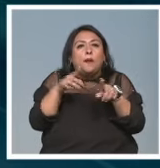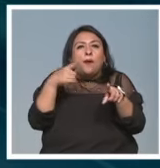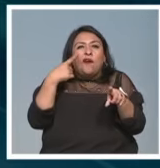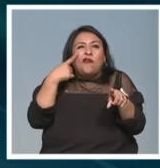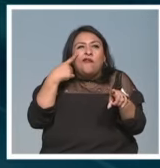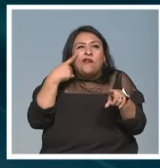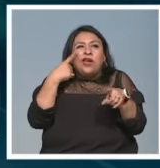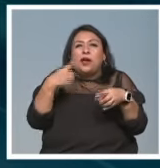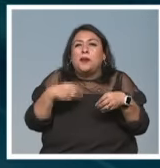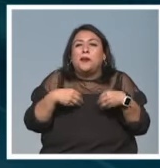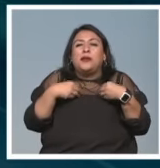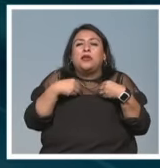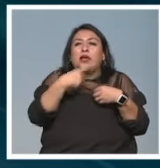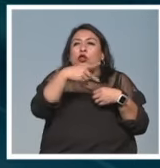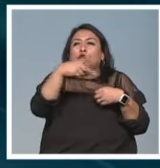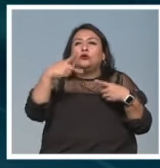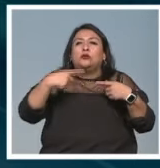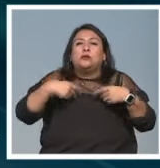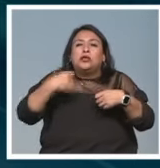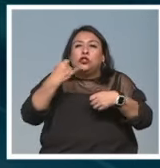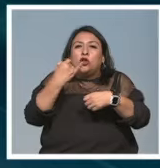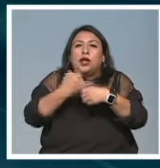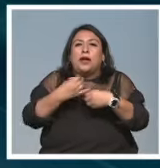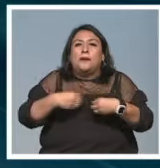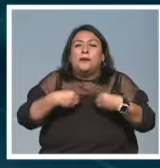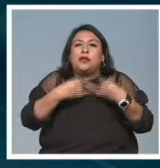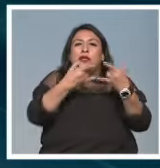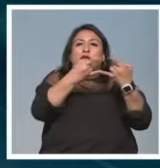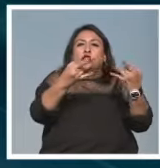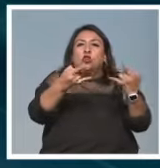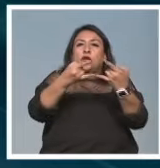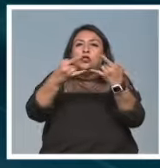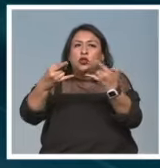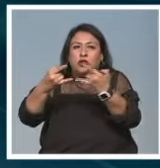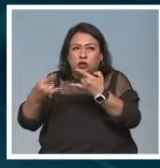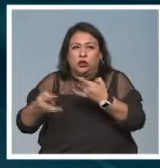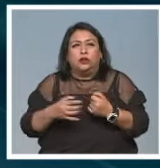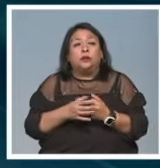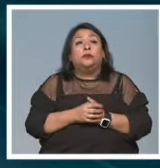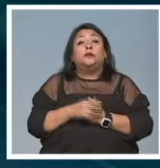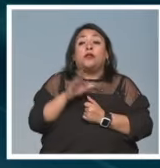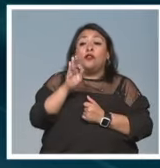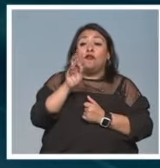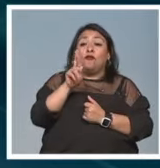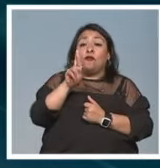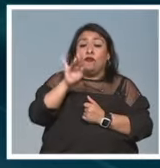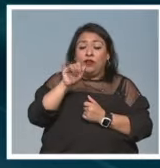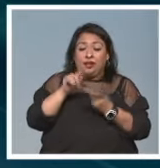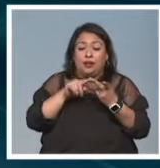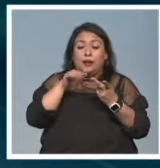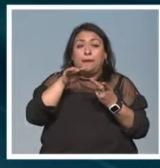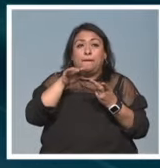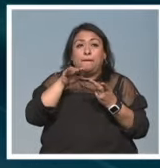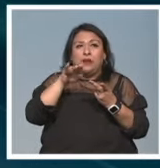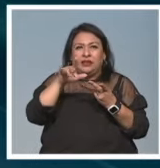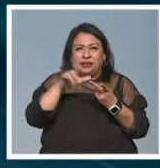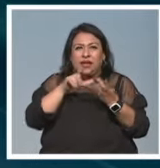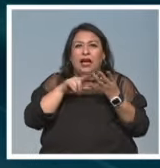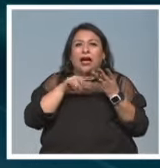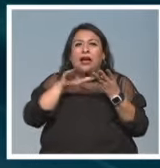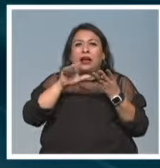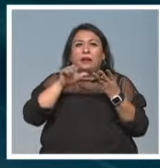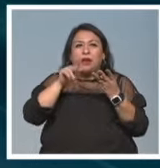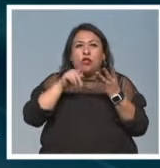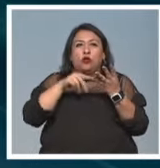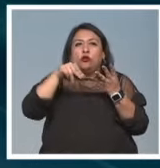apreciar la vida de tus personajes y la vida de las historias. Frida, Mezcal, Capadocia y